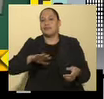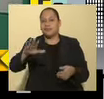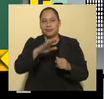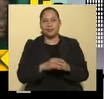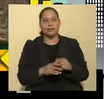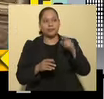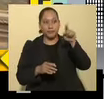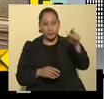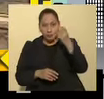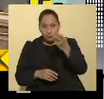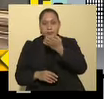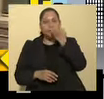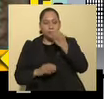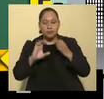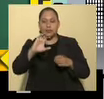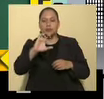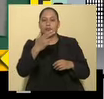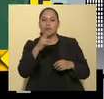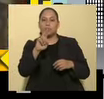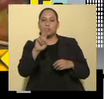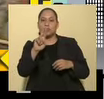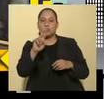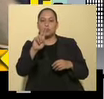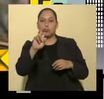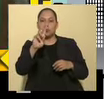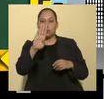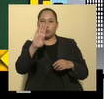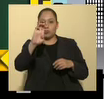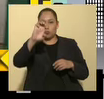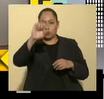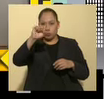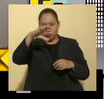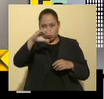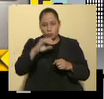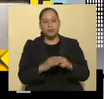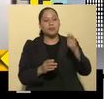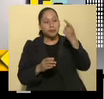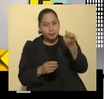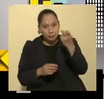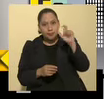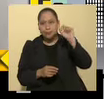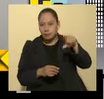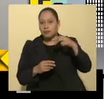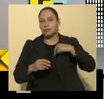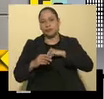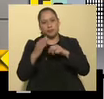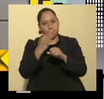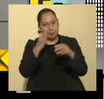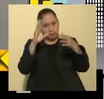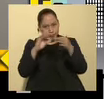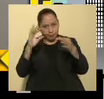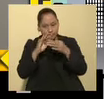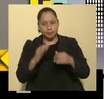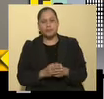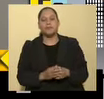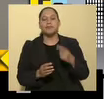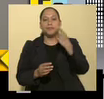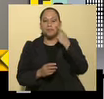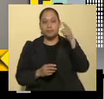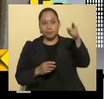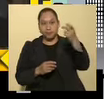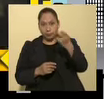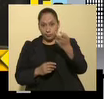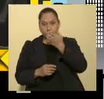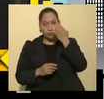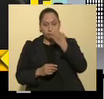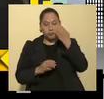de Churubusco? Efectivamente, toda esta parte en donde, pues bueno, vamos nosotros a a platicar, de ahí, de esa escuela